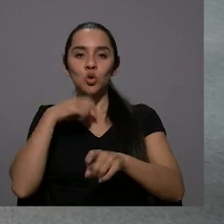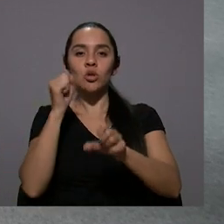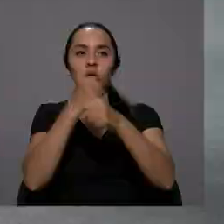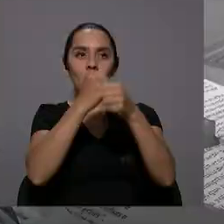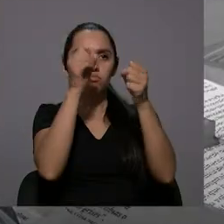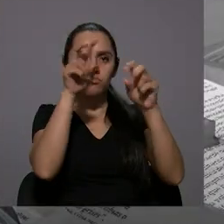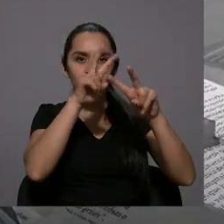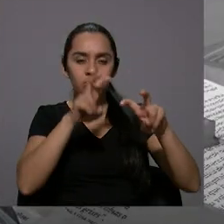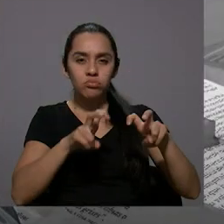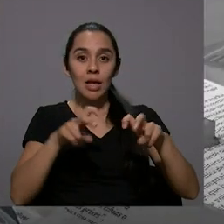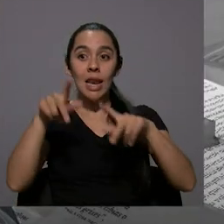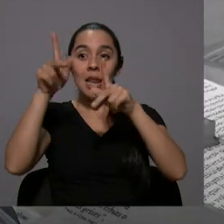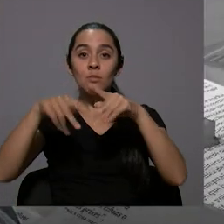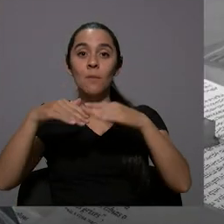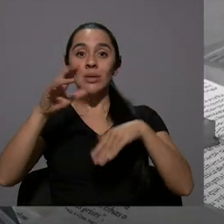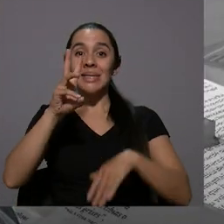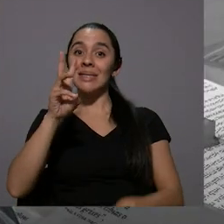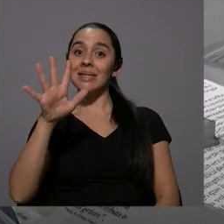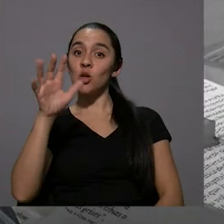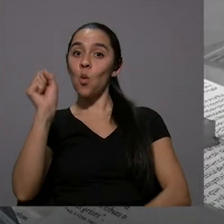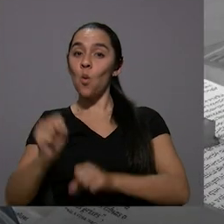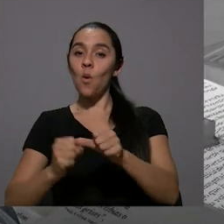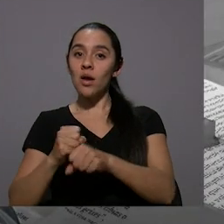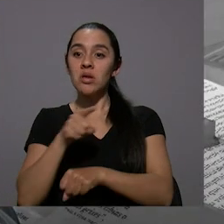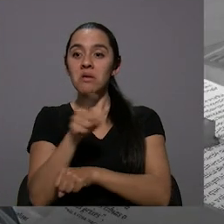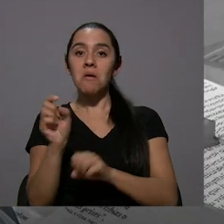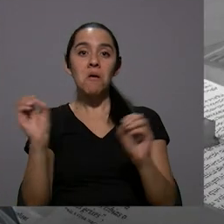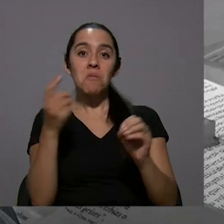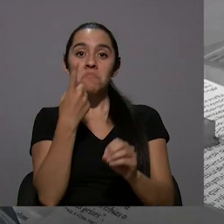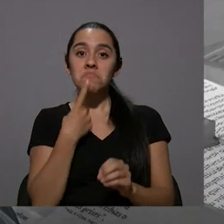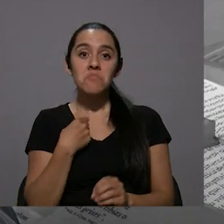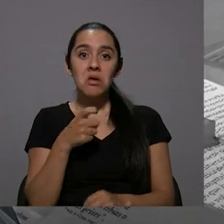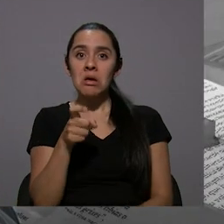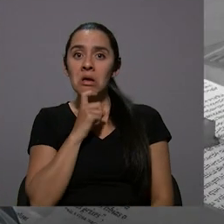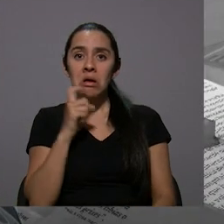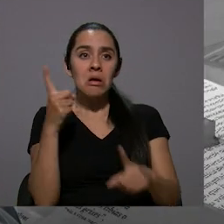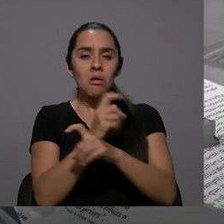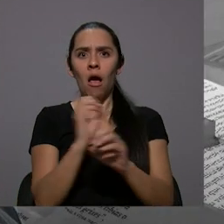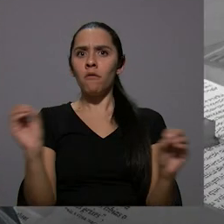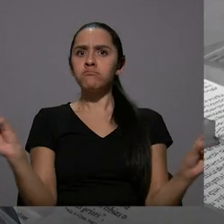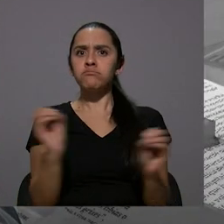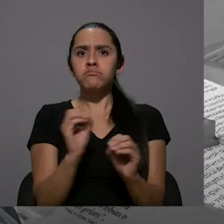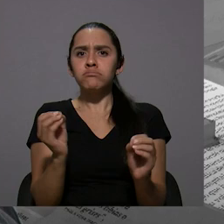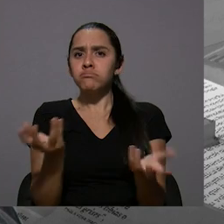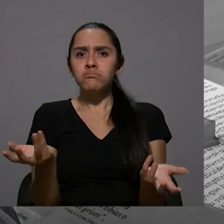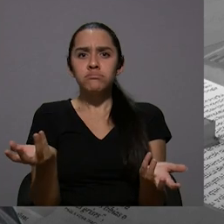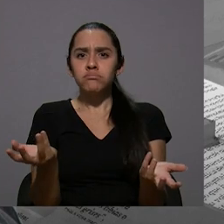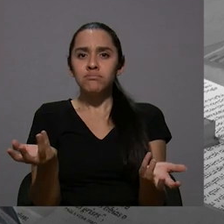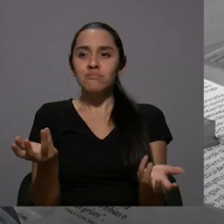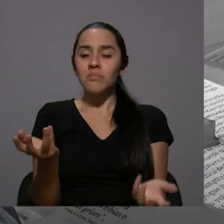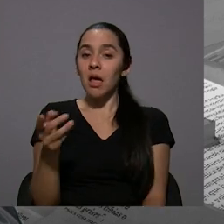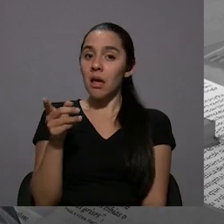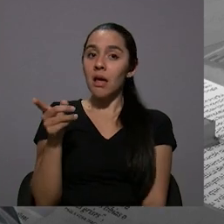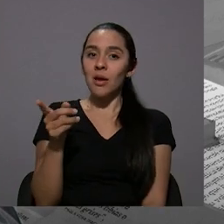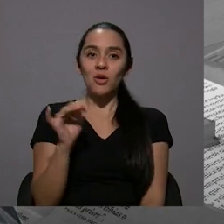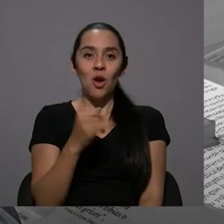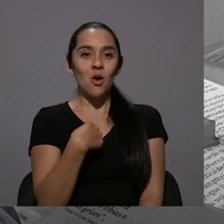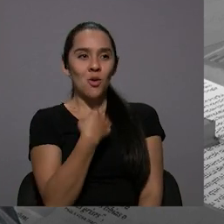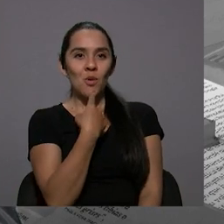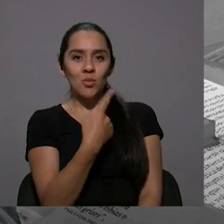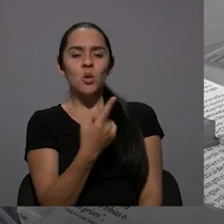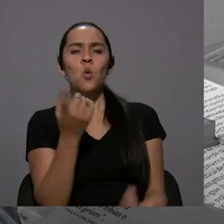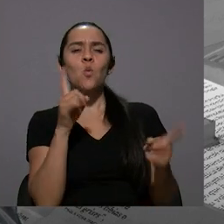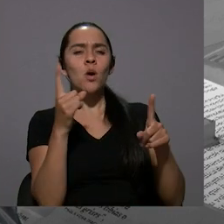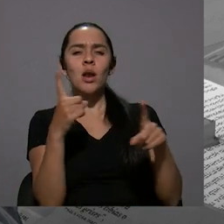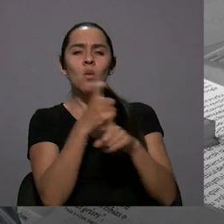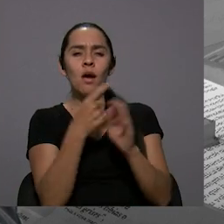tabulando las personas mayores de 65 años ninguna nos manifestó que fuera muy complicado porque como le digo lo